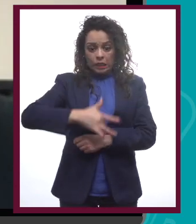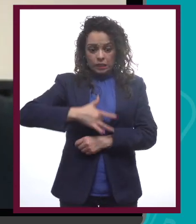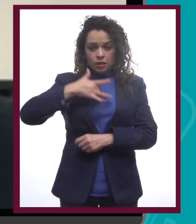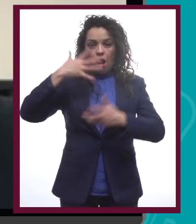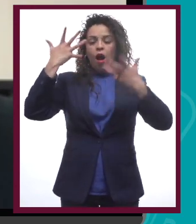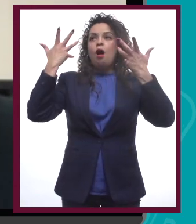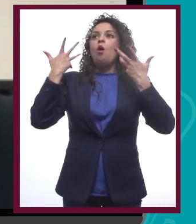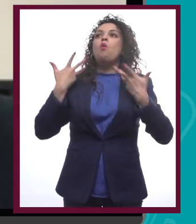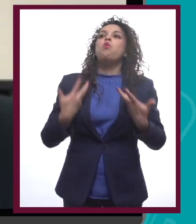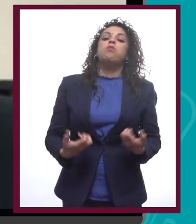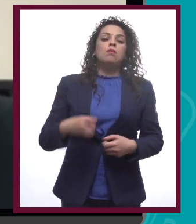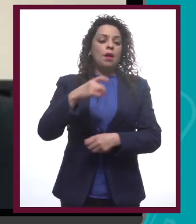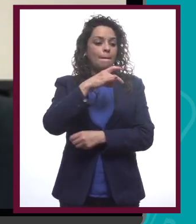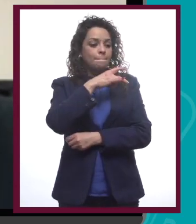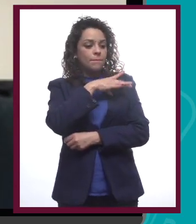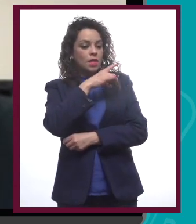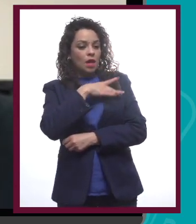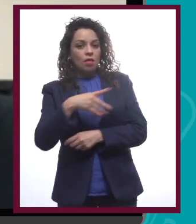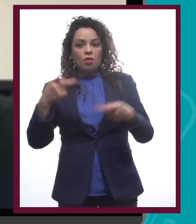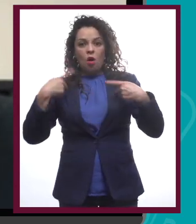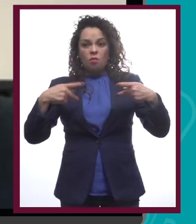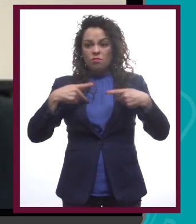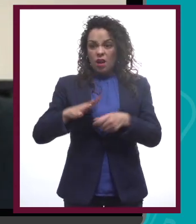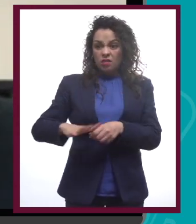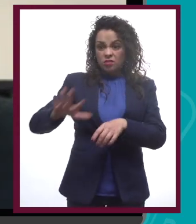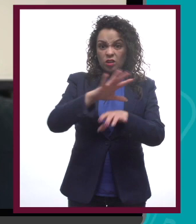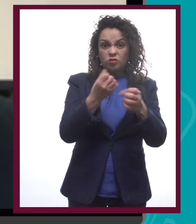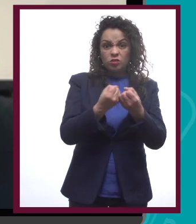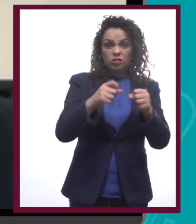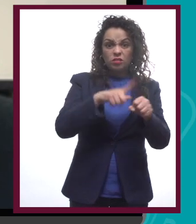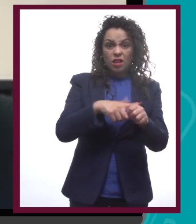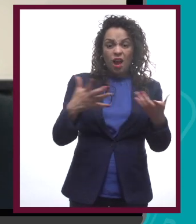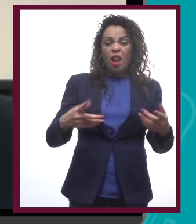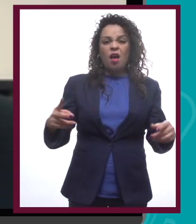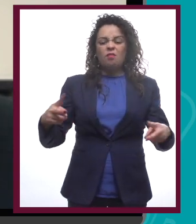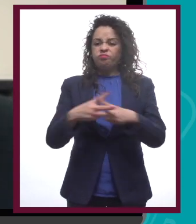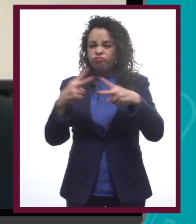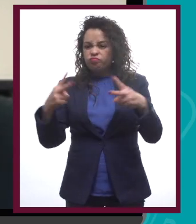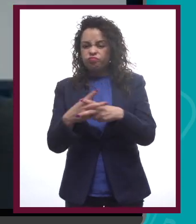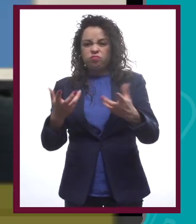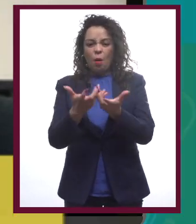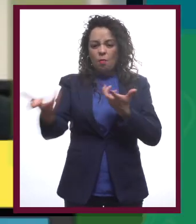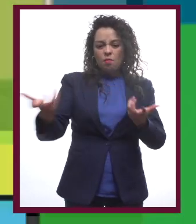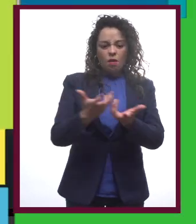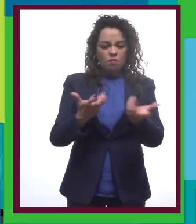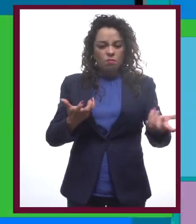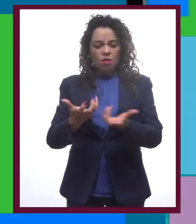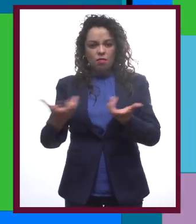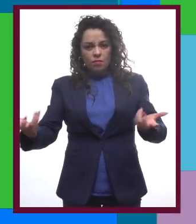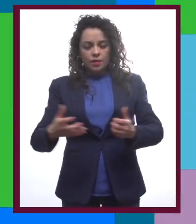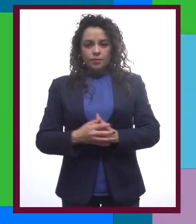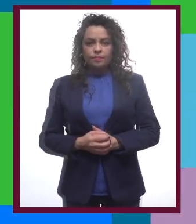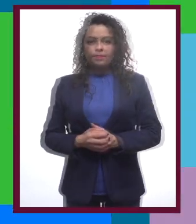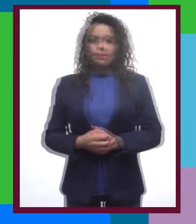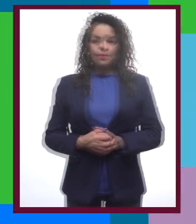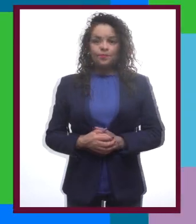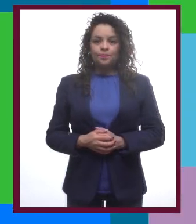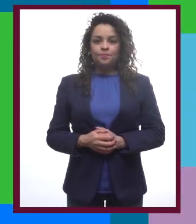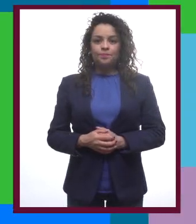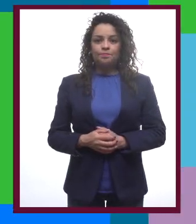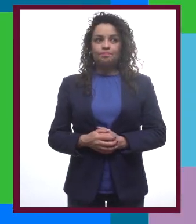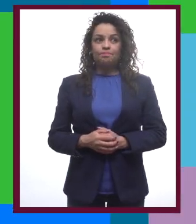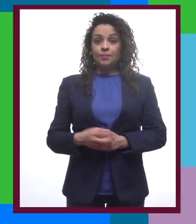pánico, miedo, disolución social o indiferencia frente a la emergencia.